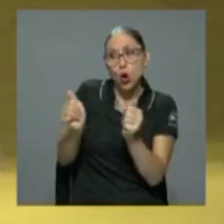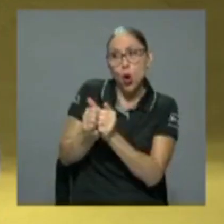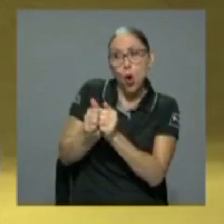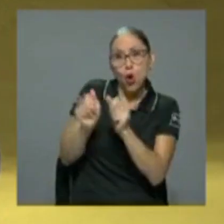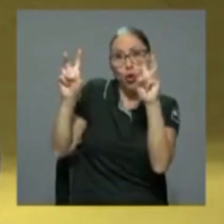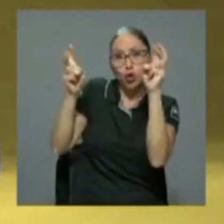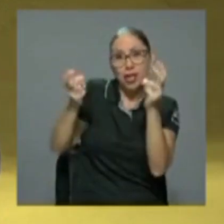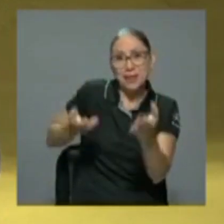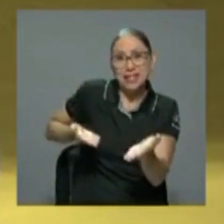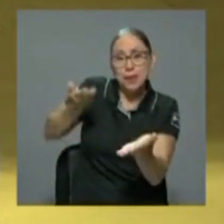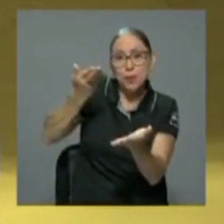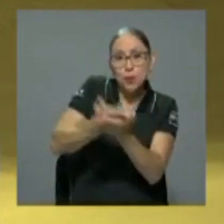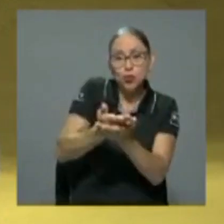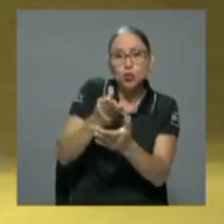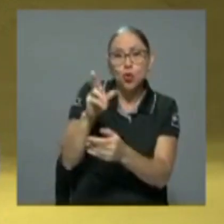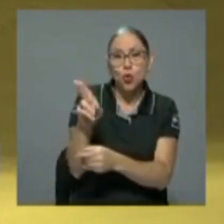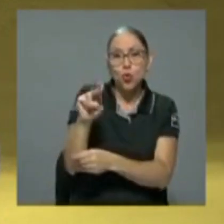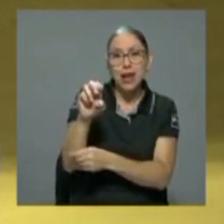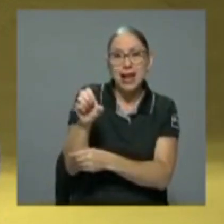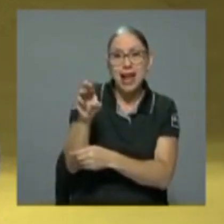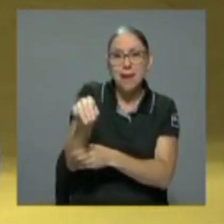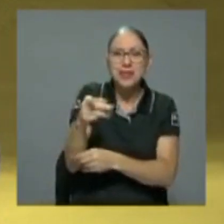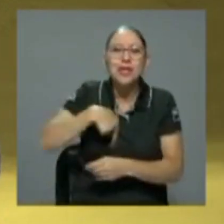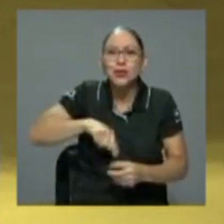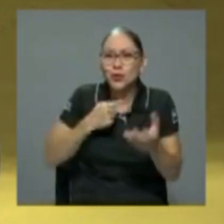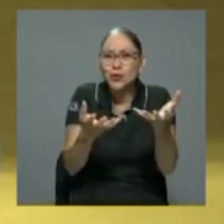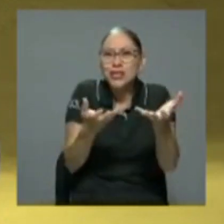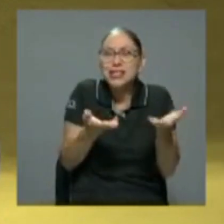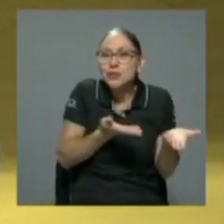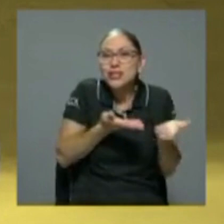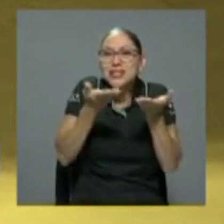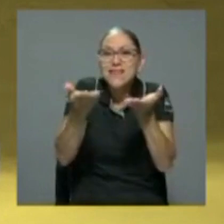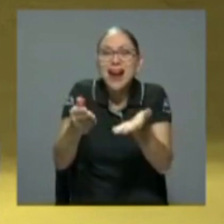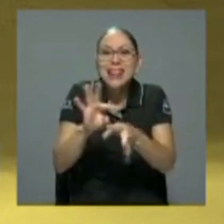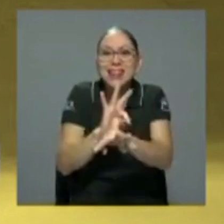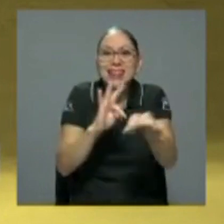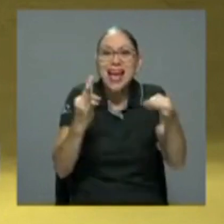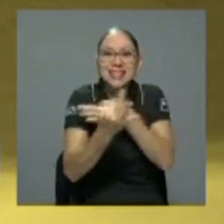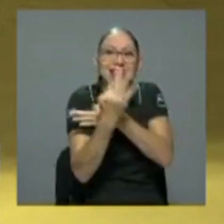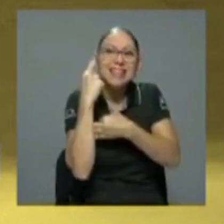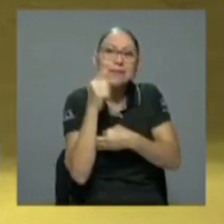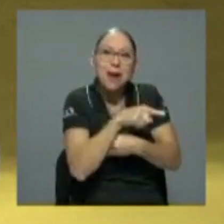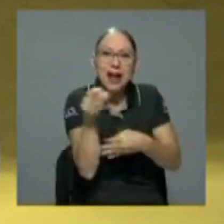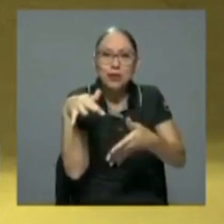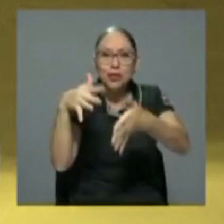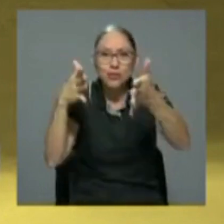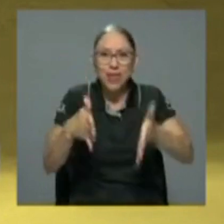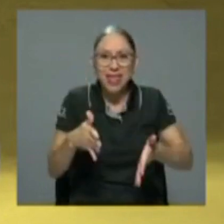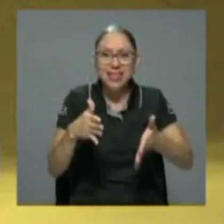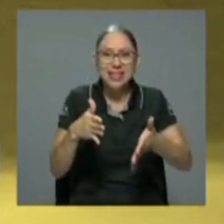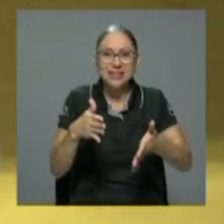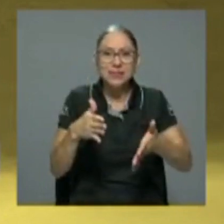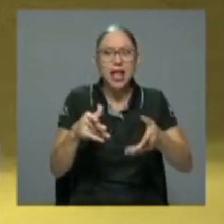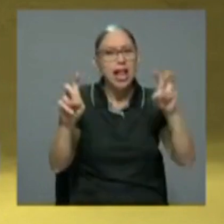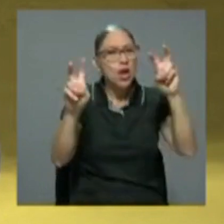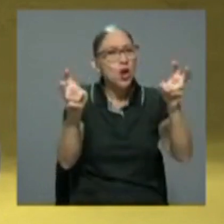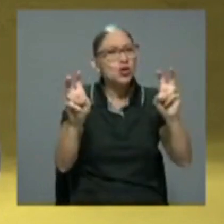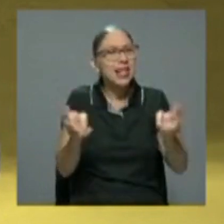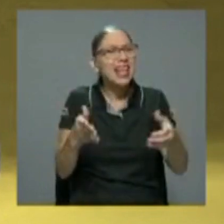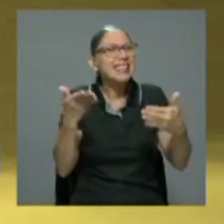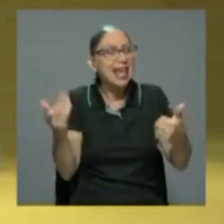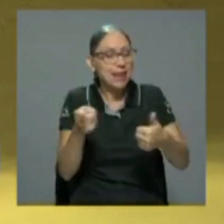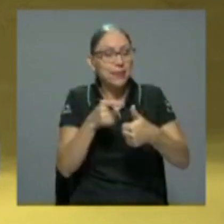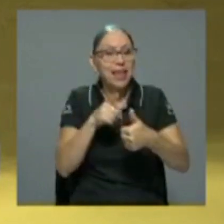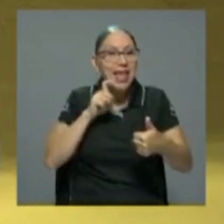llevar talleres para el estudiantado de la UNAM. Los ejes temáticos de esta Filuni eran género y